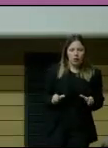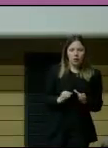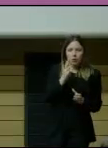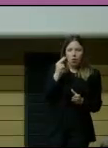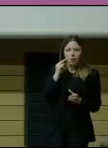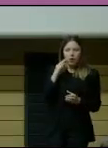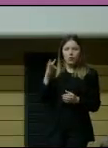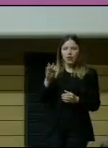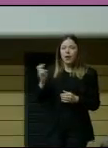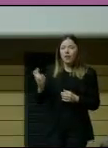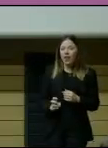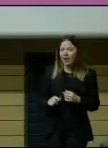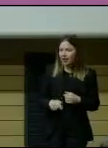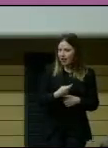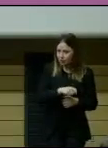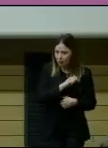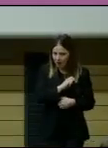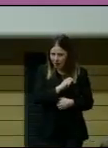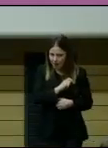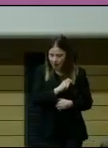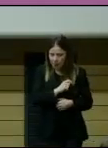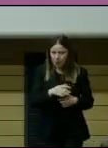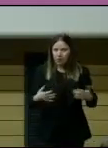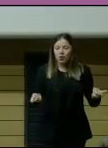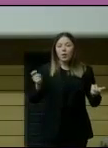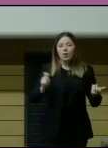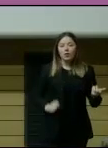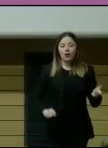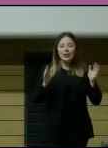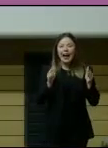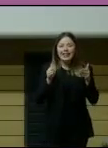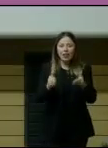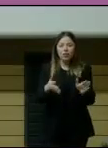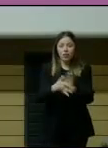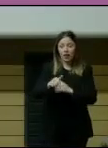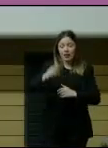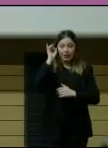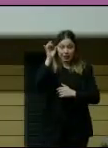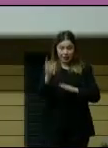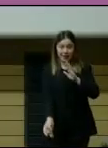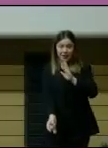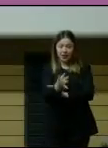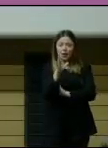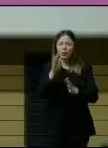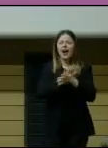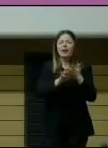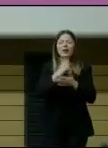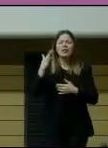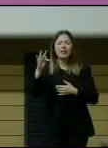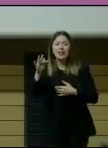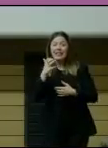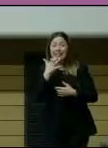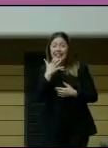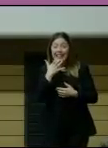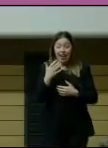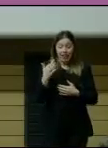del miedo que el fentanilo iba a llegar. La atención de los profesionales, y esta charla es consecuencia de esto. ¿Por qué hablar tanto de fentanilo si no hemos